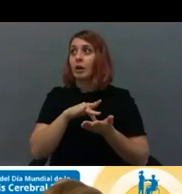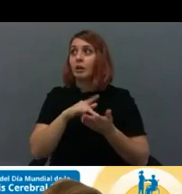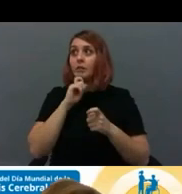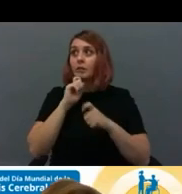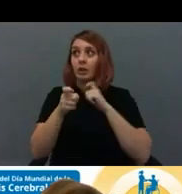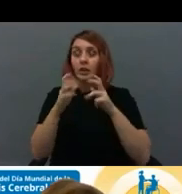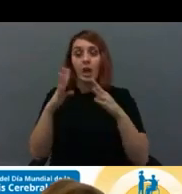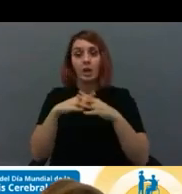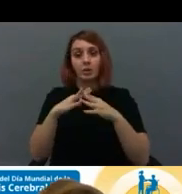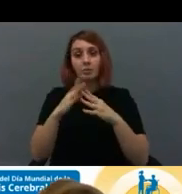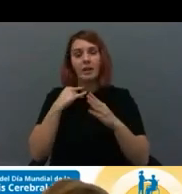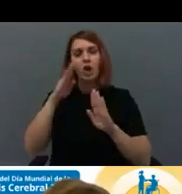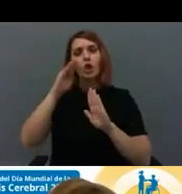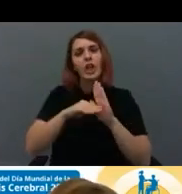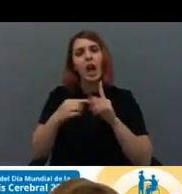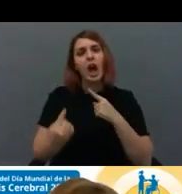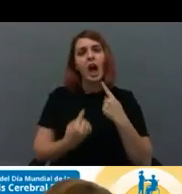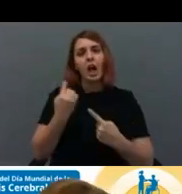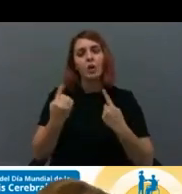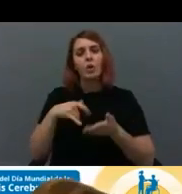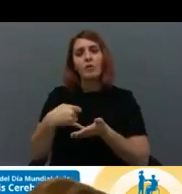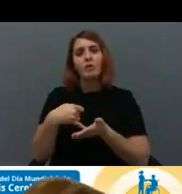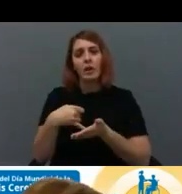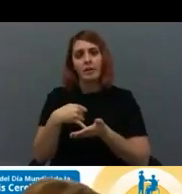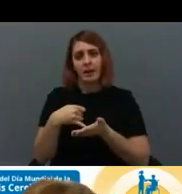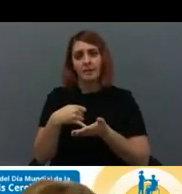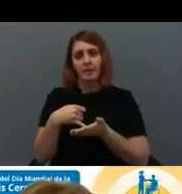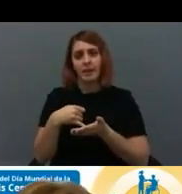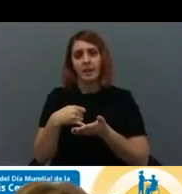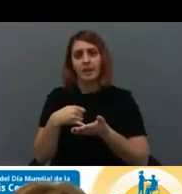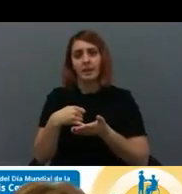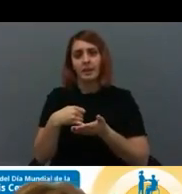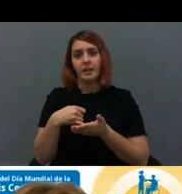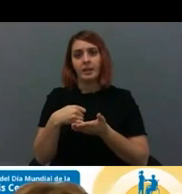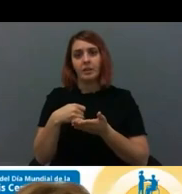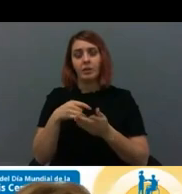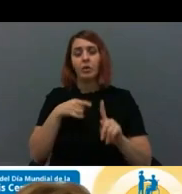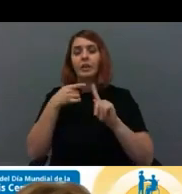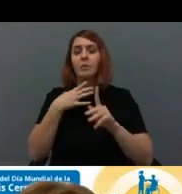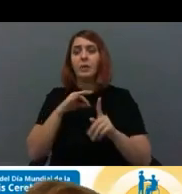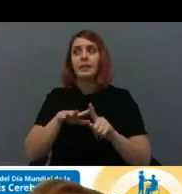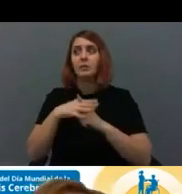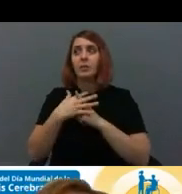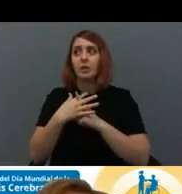hay determinados condicionantes de vulnerabilidad para estar en una situación de